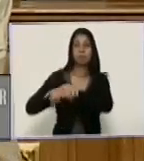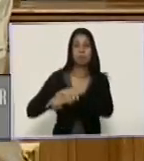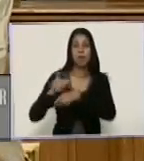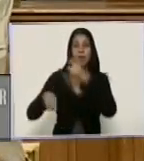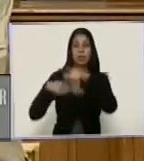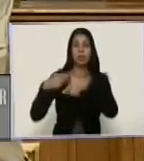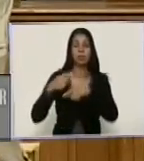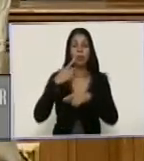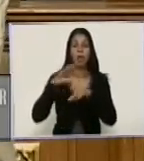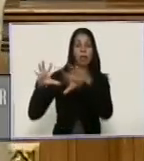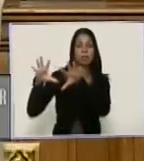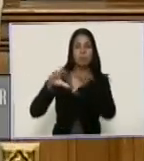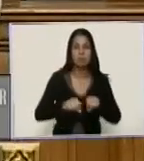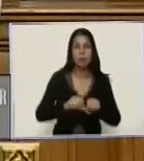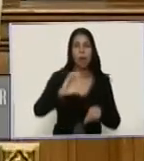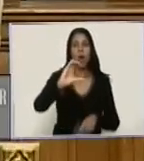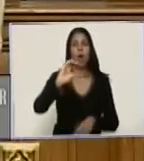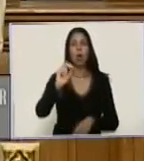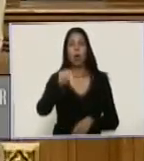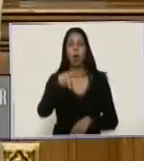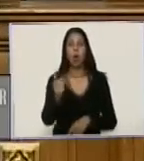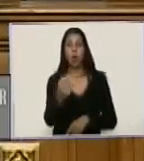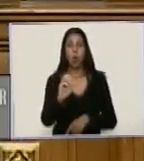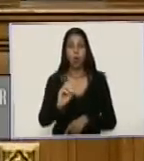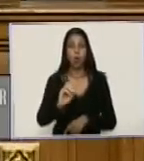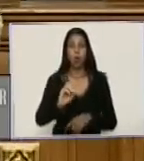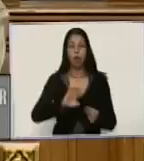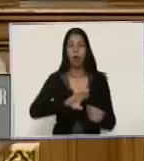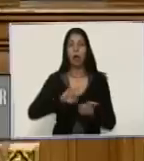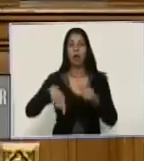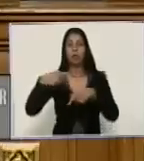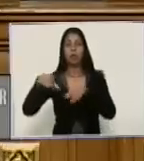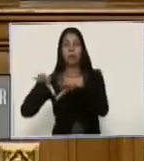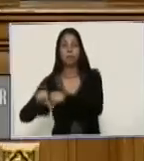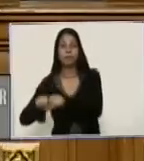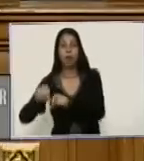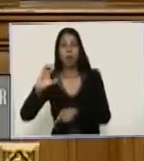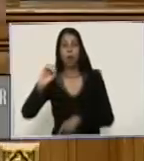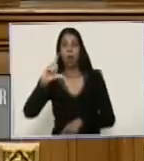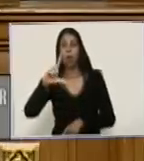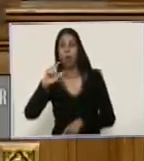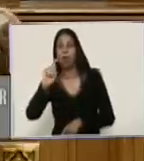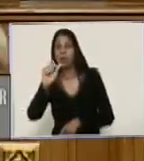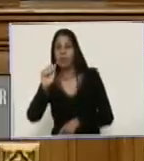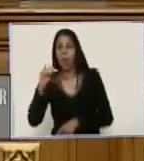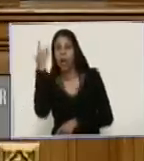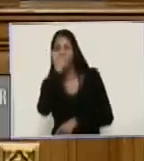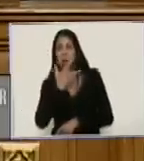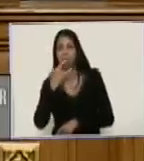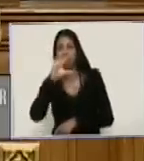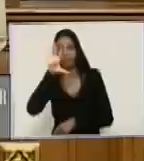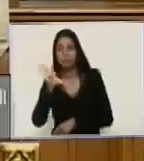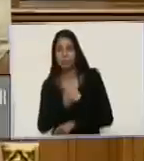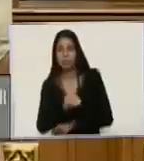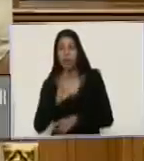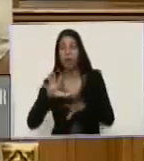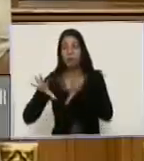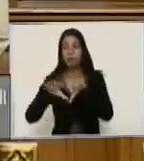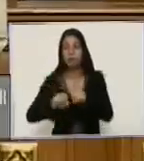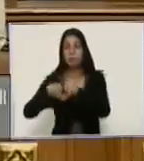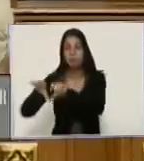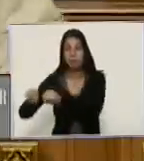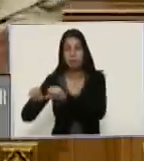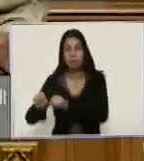tomaron el Congo y tomaron el coltán. Exacto. Dividieron el Congo y tomaron el